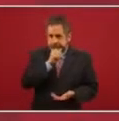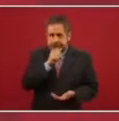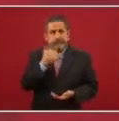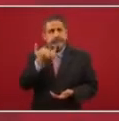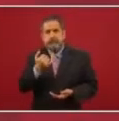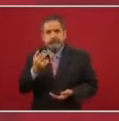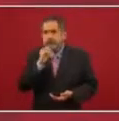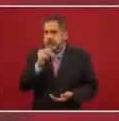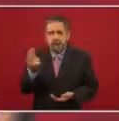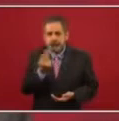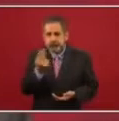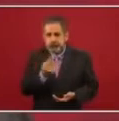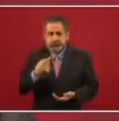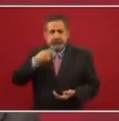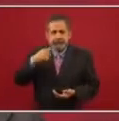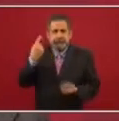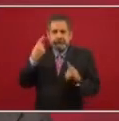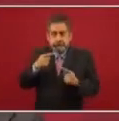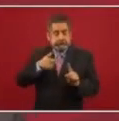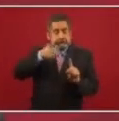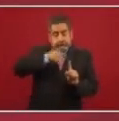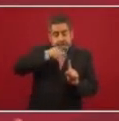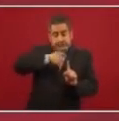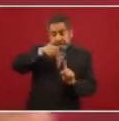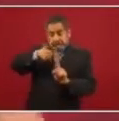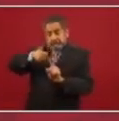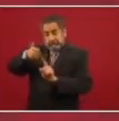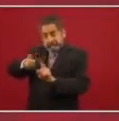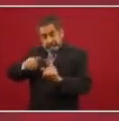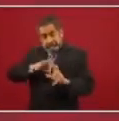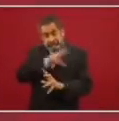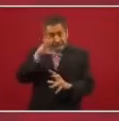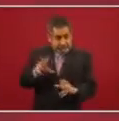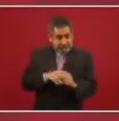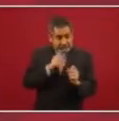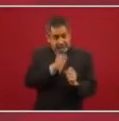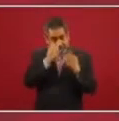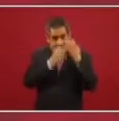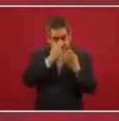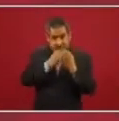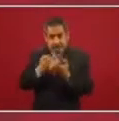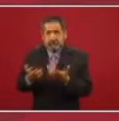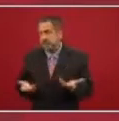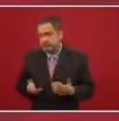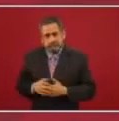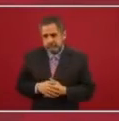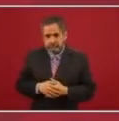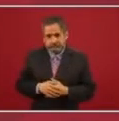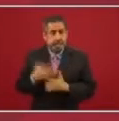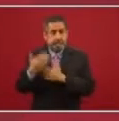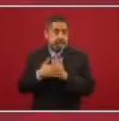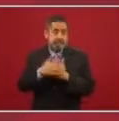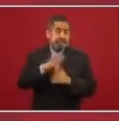sirve es posible identificar a todo uno de los casos porque en su momento habrá miles